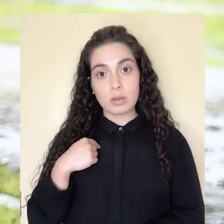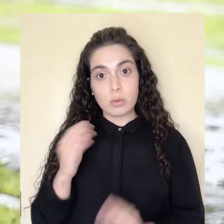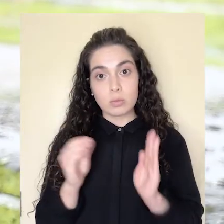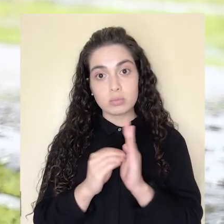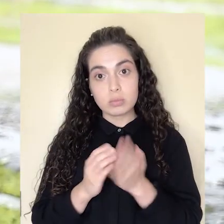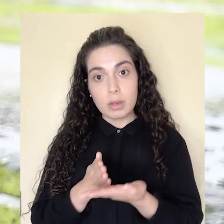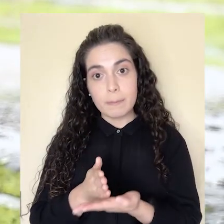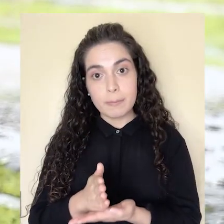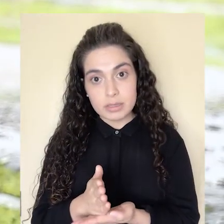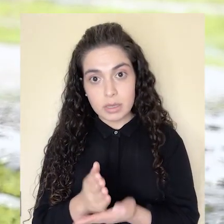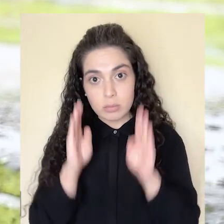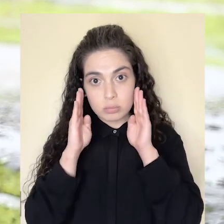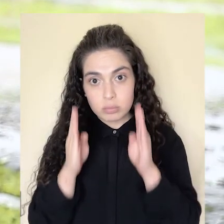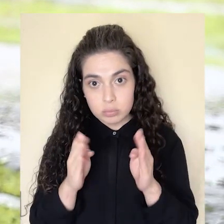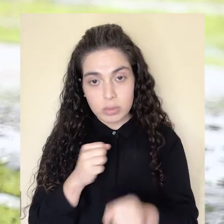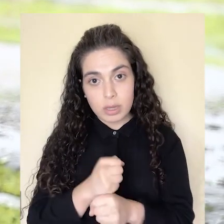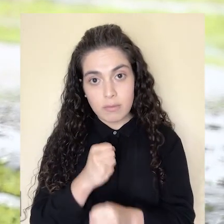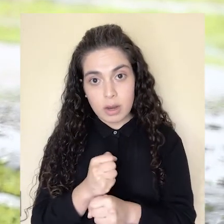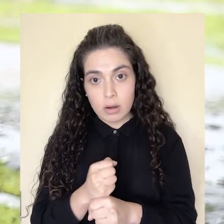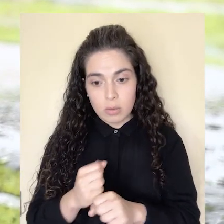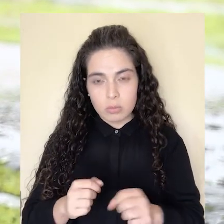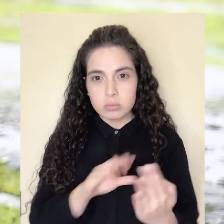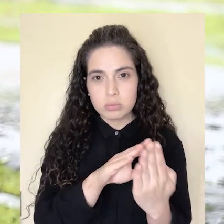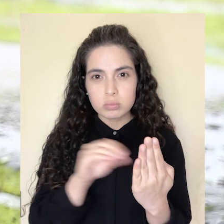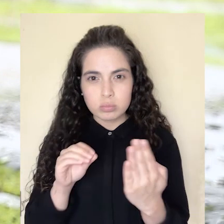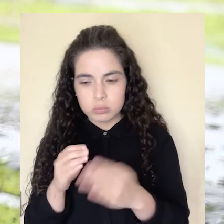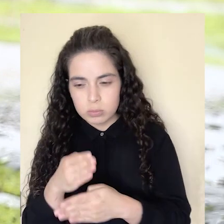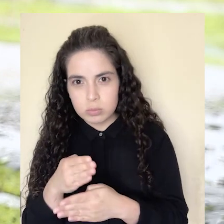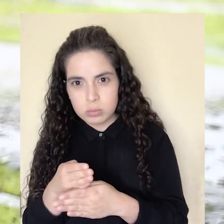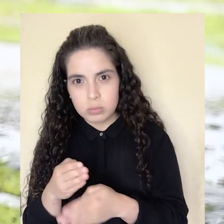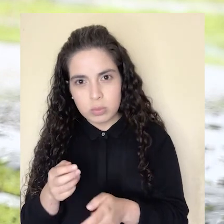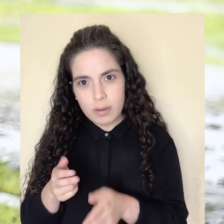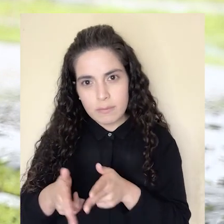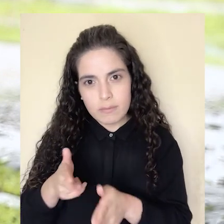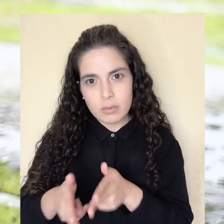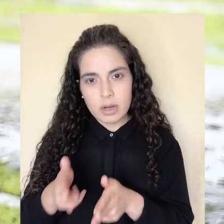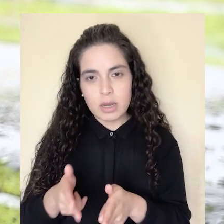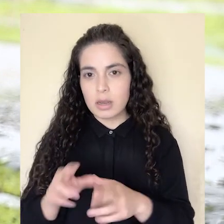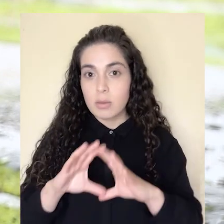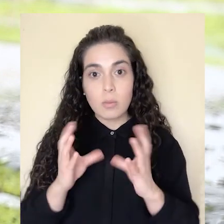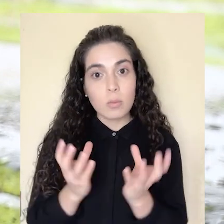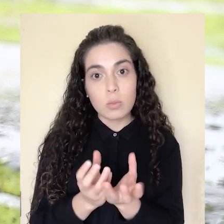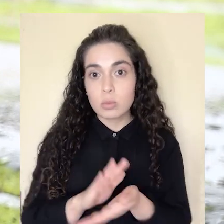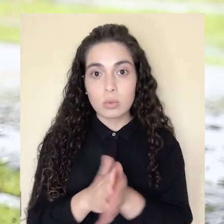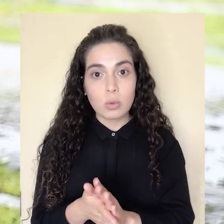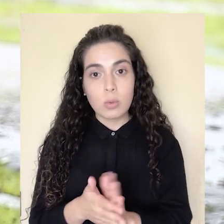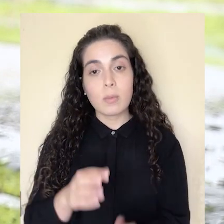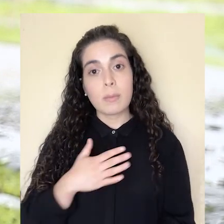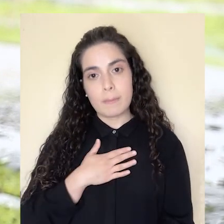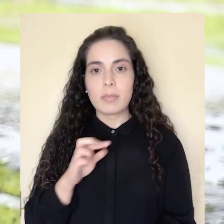Cuando yo empecé a, digamos, de lleno a trabajar lo que es de ferrocarriles, todo el mundo